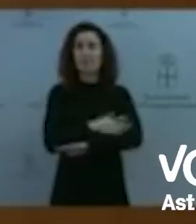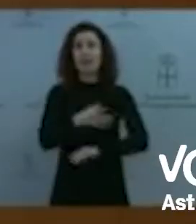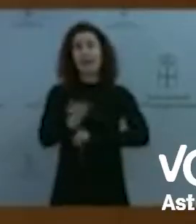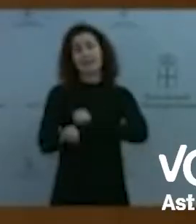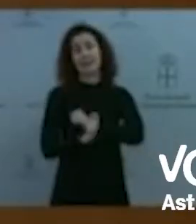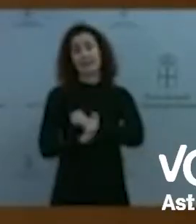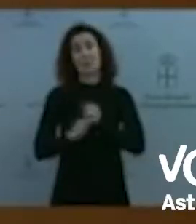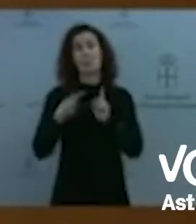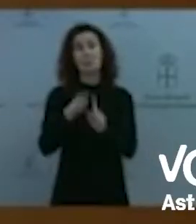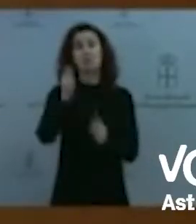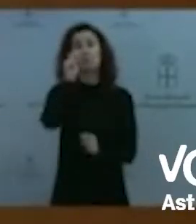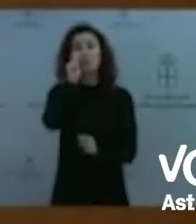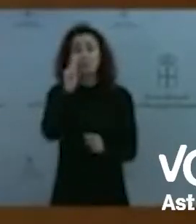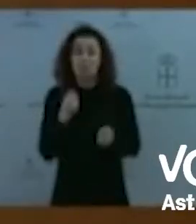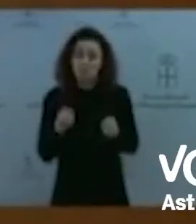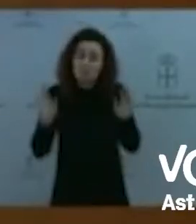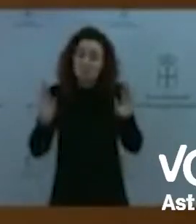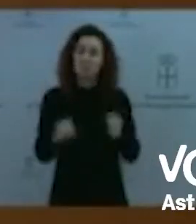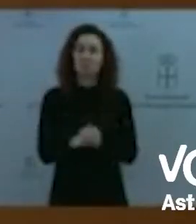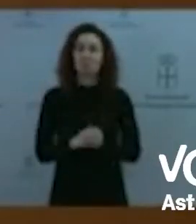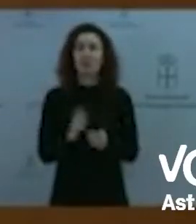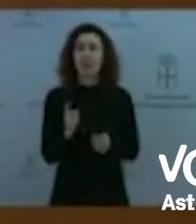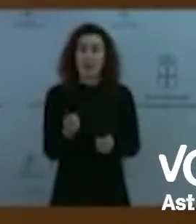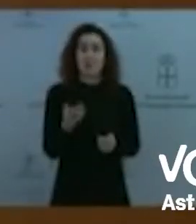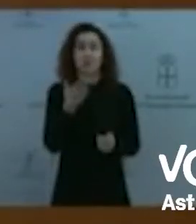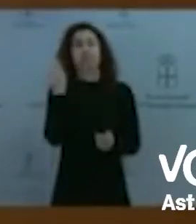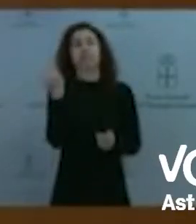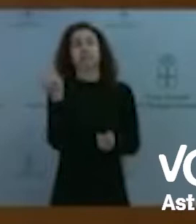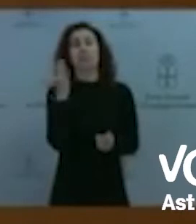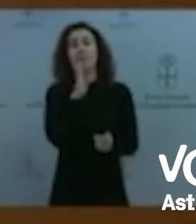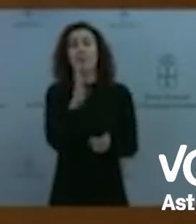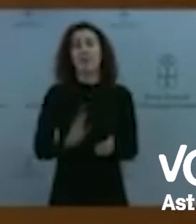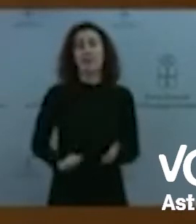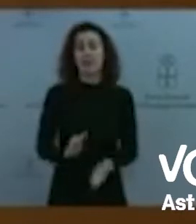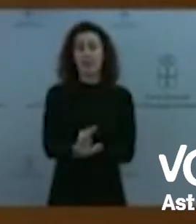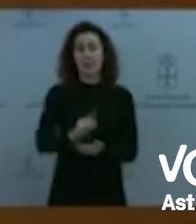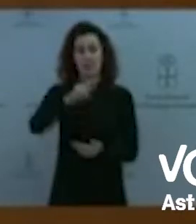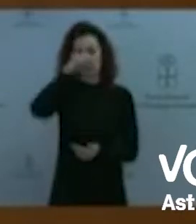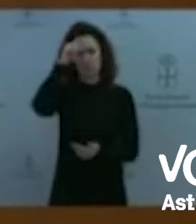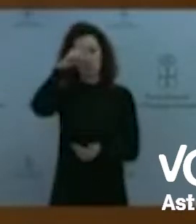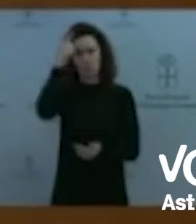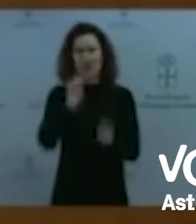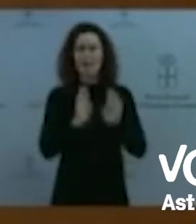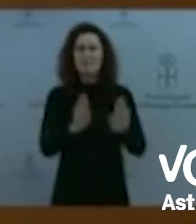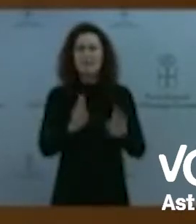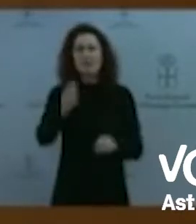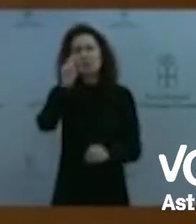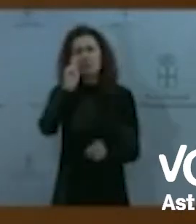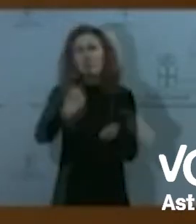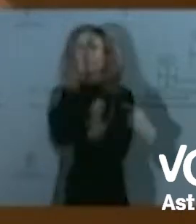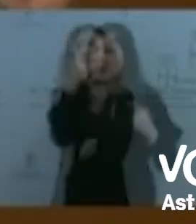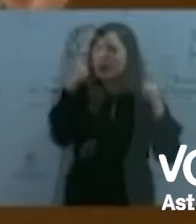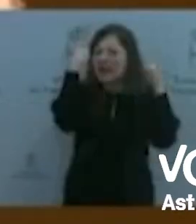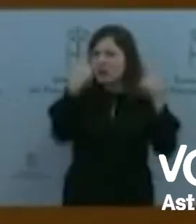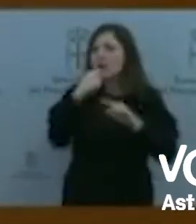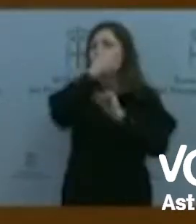Escuchamos presumirla mucho de las ayudas directas a la cultura, pero para el turismo hay préstamos y reasignaciones presupuestarias. Ni un euro